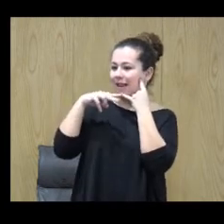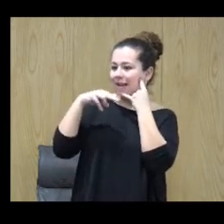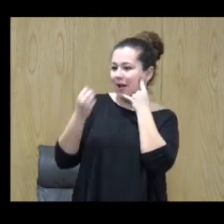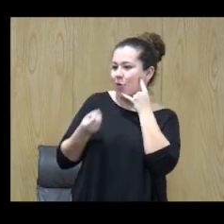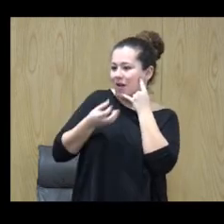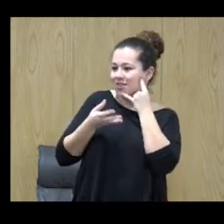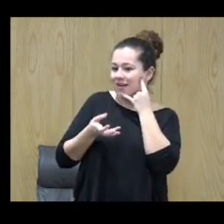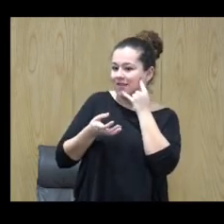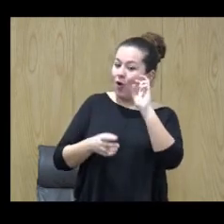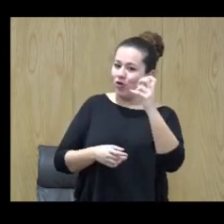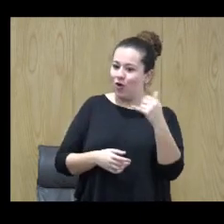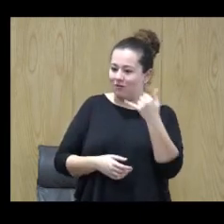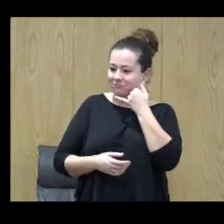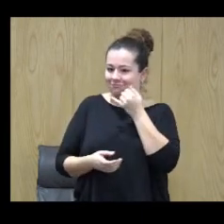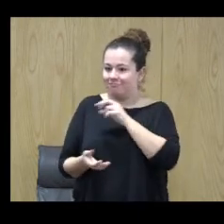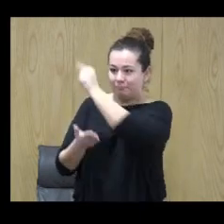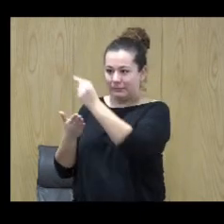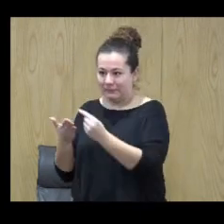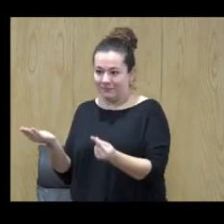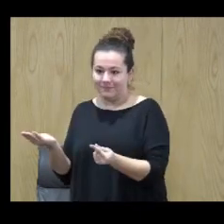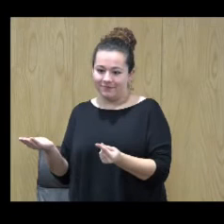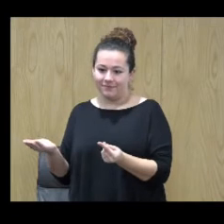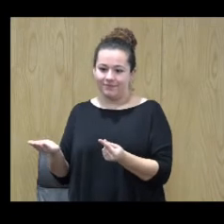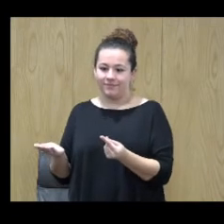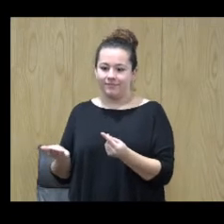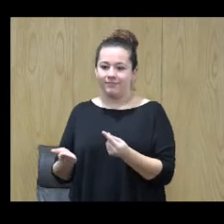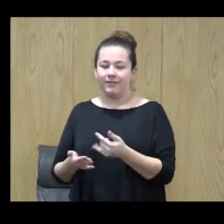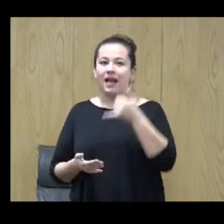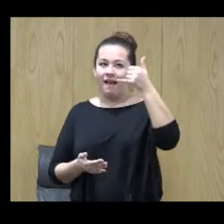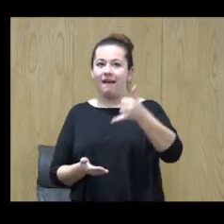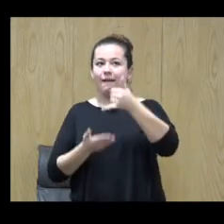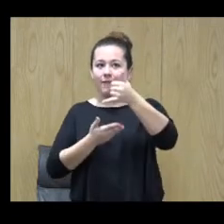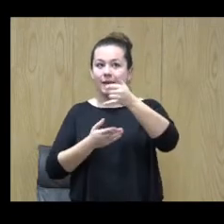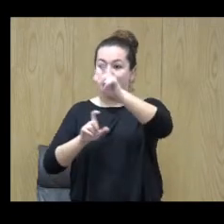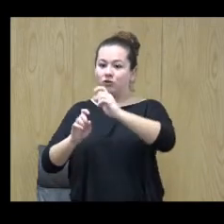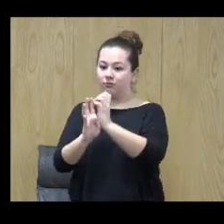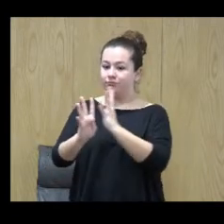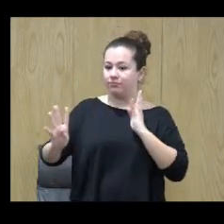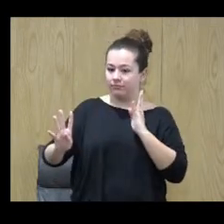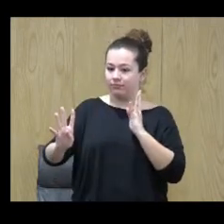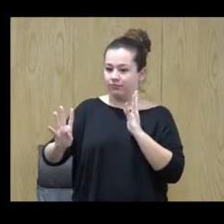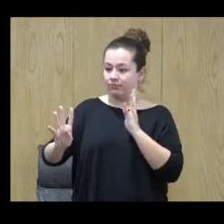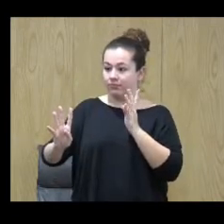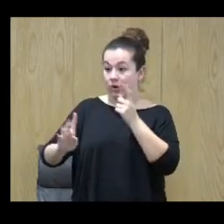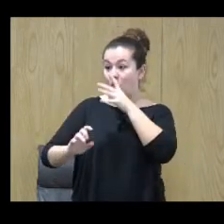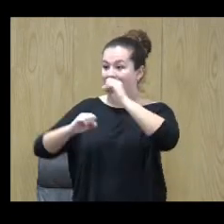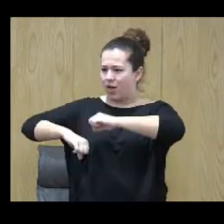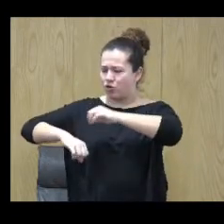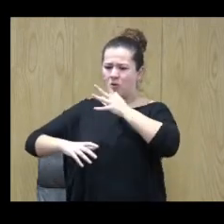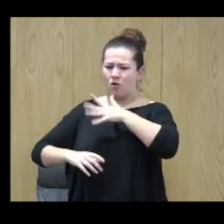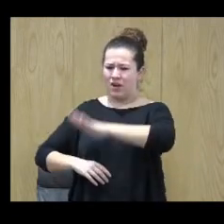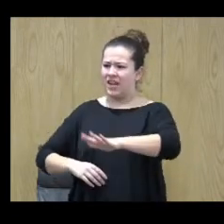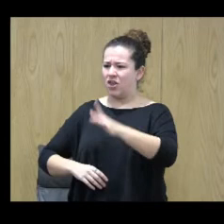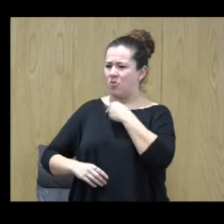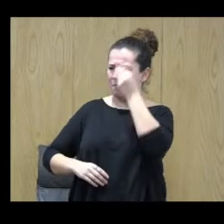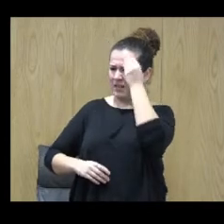Por ejemplo, hay una cabina y hay unas personas que esperan en la cabina. Claro, estamos con adultos, pero tú a un niño le dices, ¿y por qué está más gente esperando si